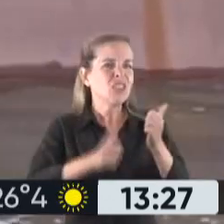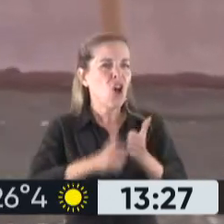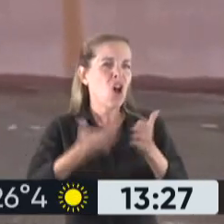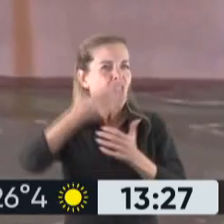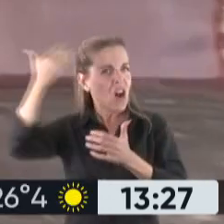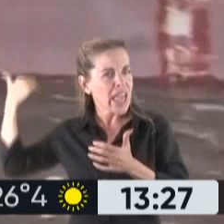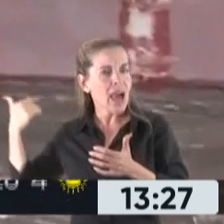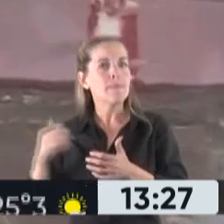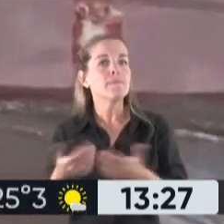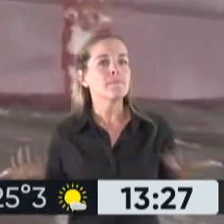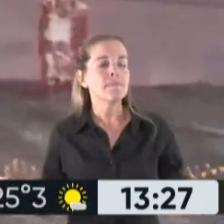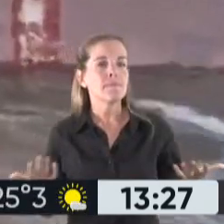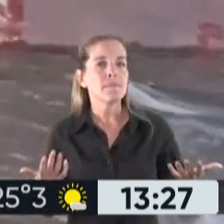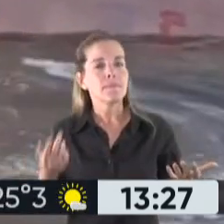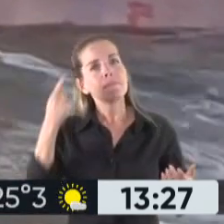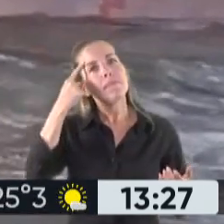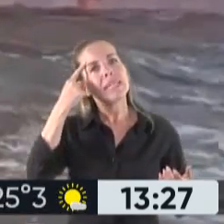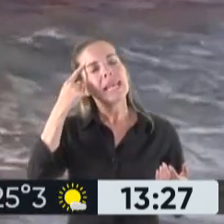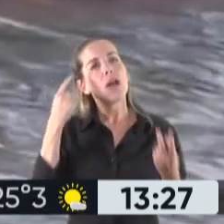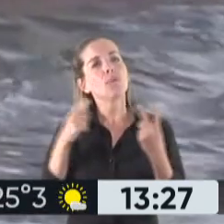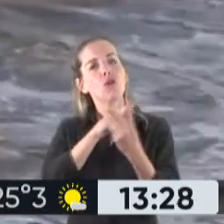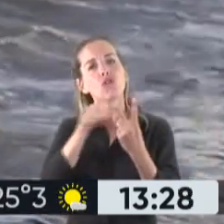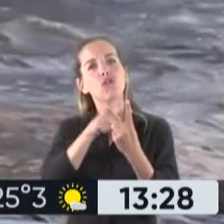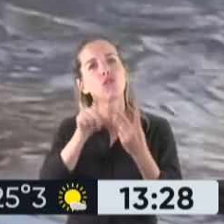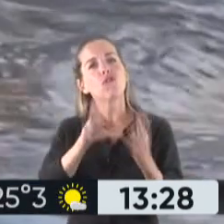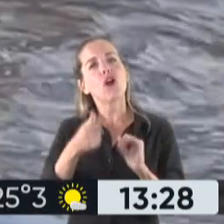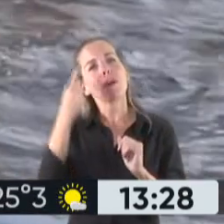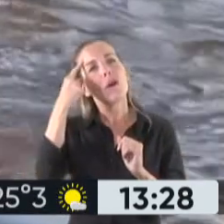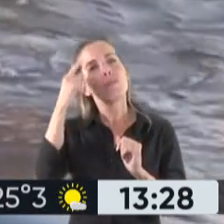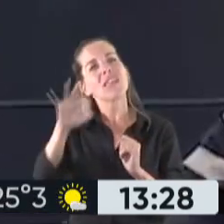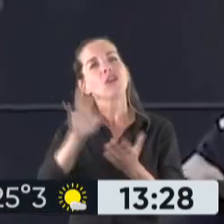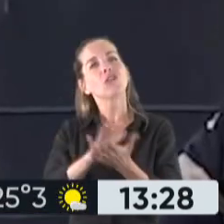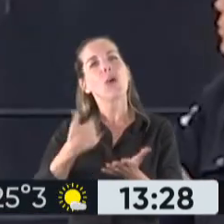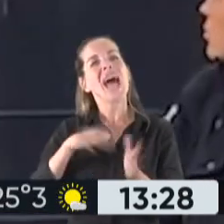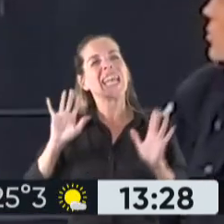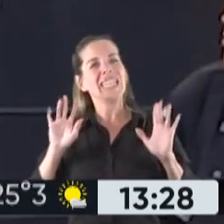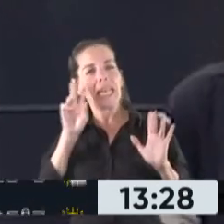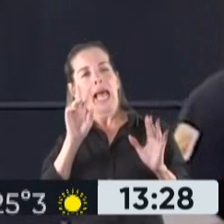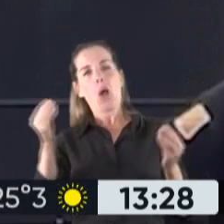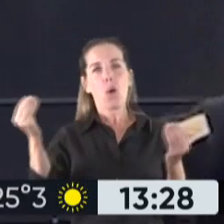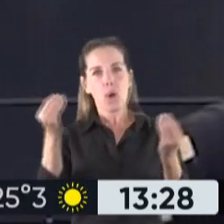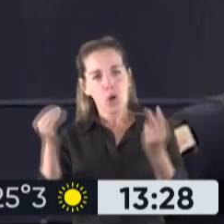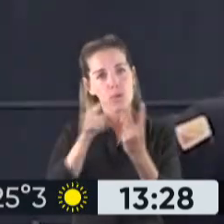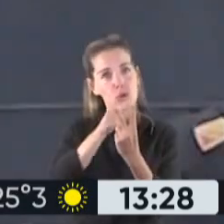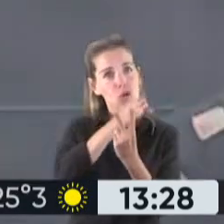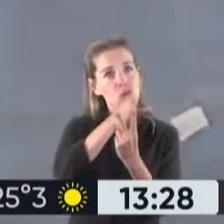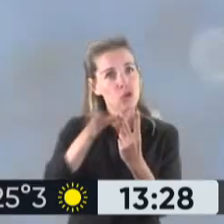poco cómo funcionan las dos formas de ver la Argentina, como siempre digo.